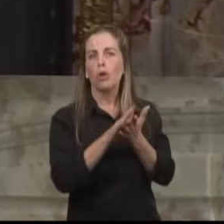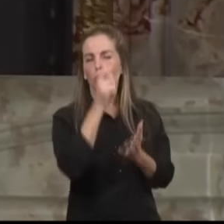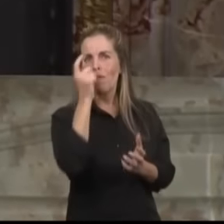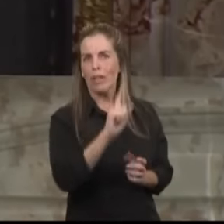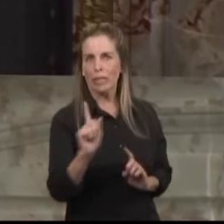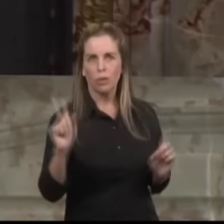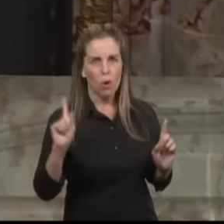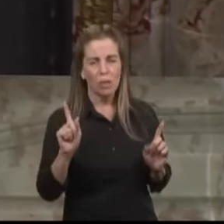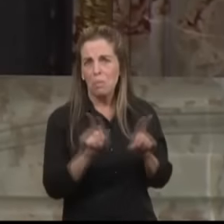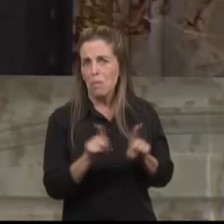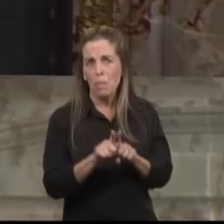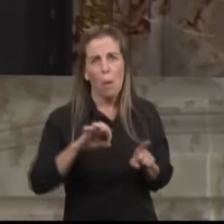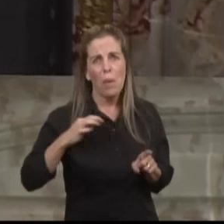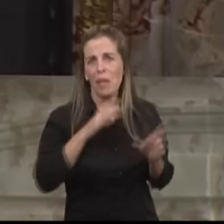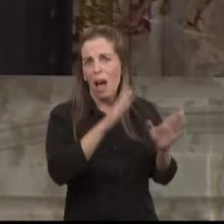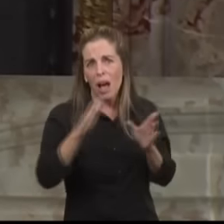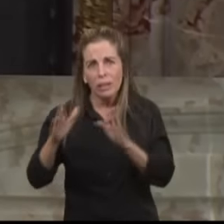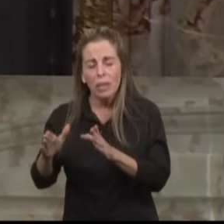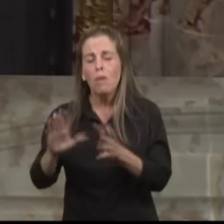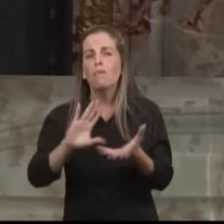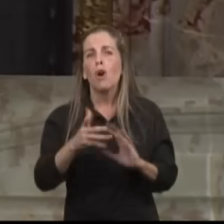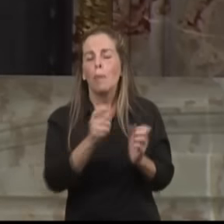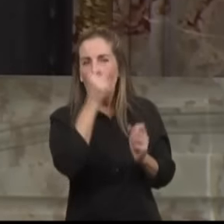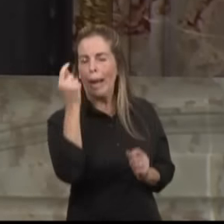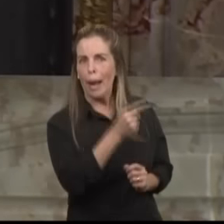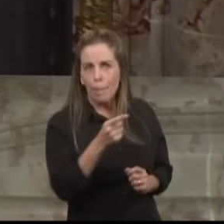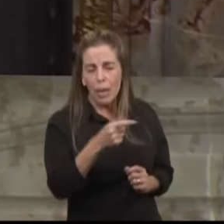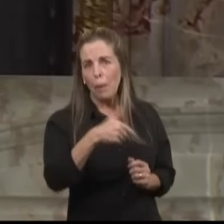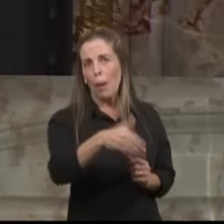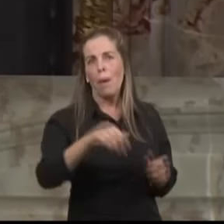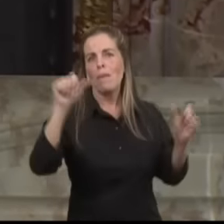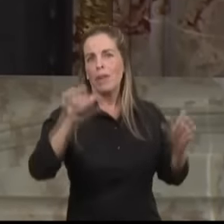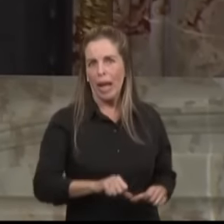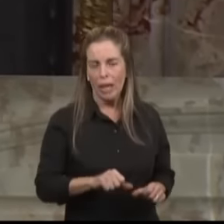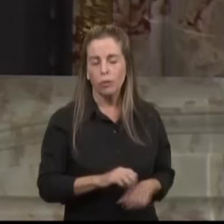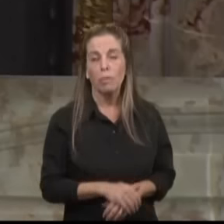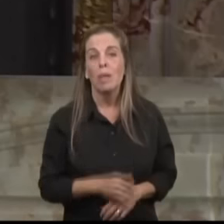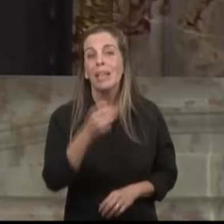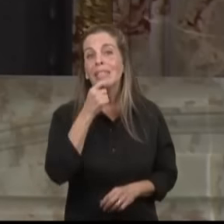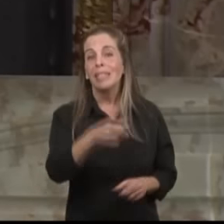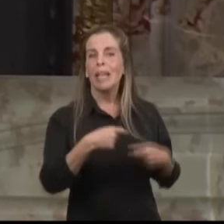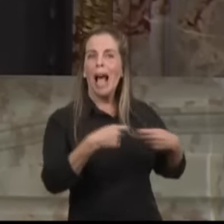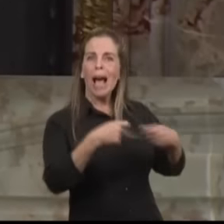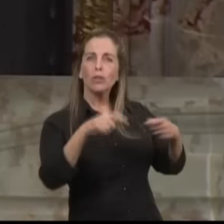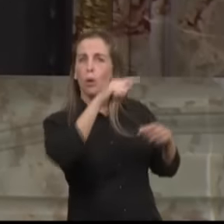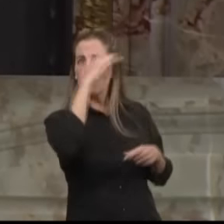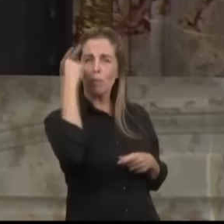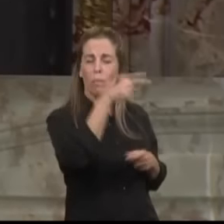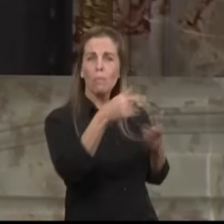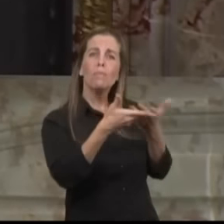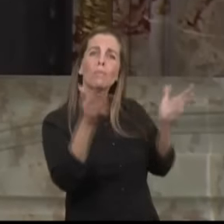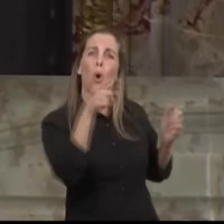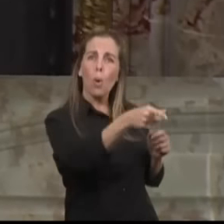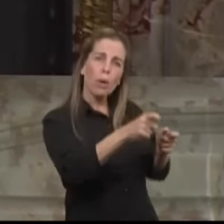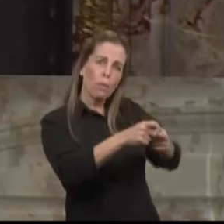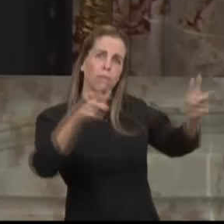todos los órdenes de la vida, las recetas mágicas conducen al fracaso. Si aumentar el gasto público fuera una solución, seríamos